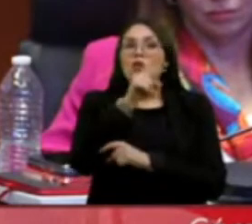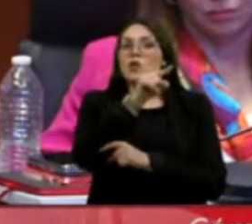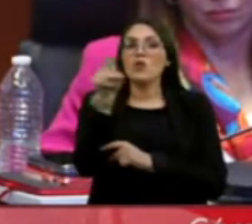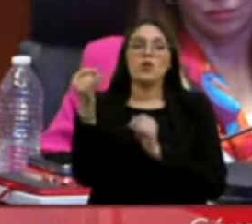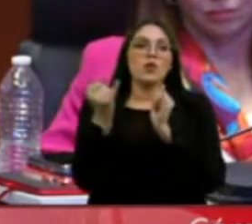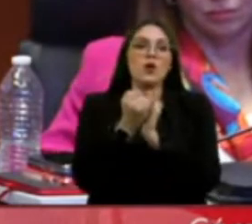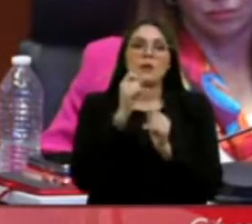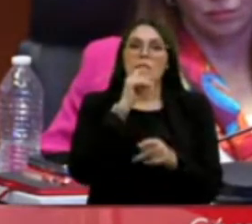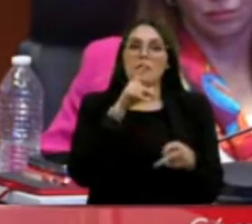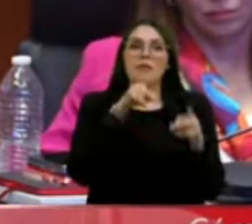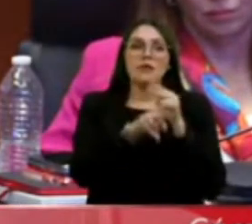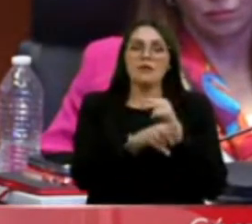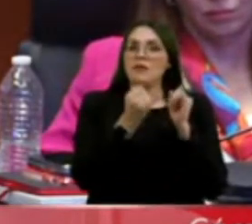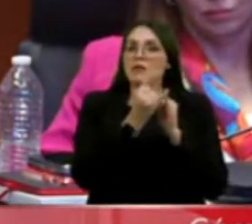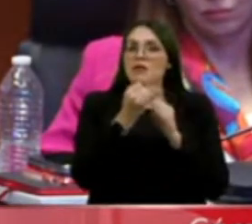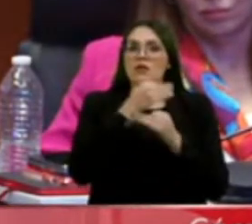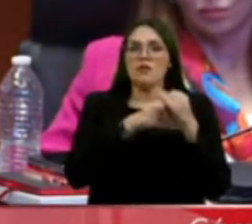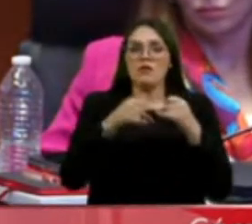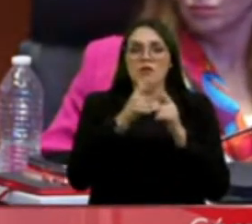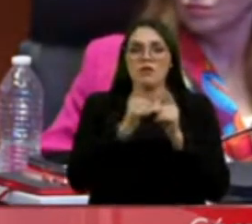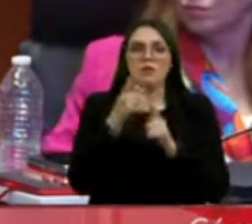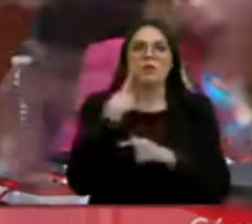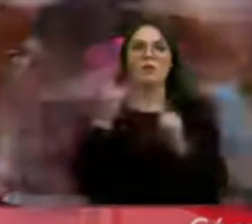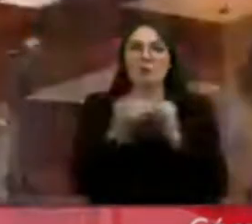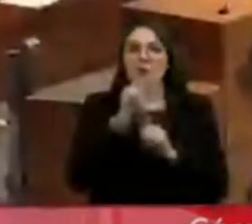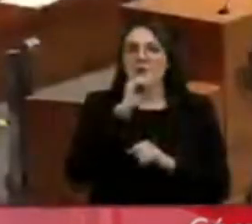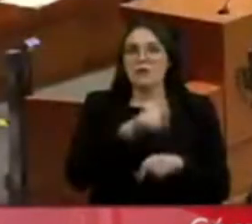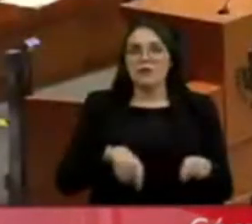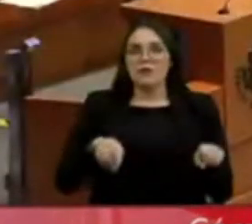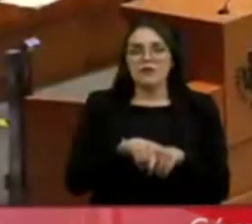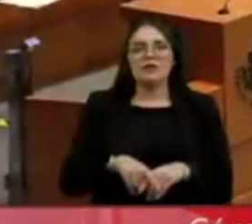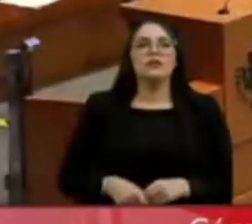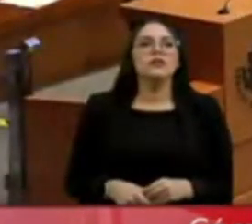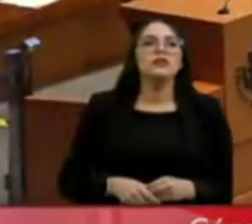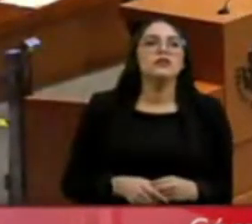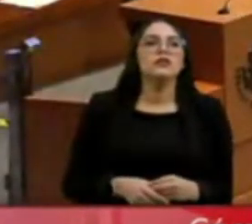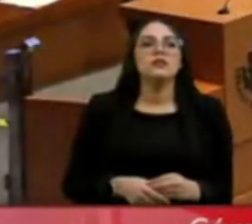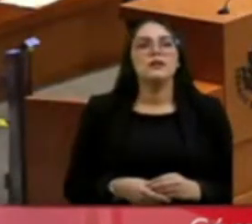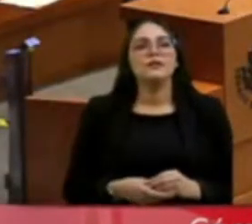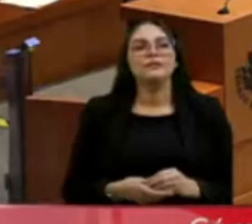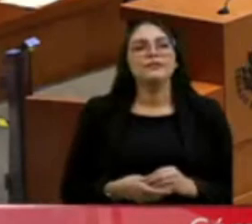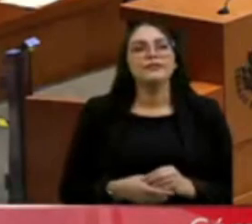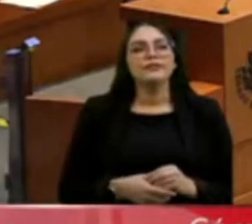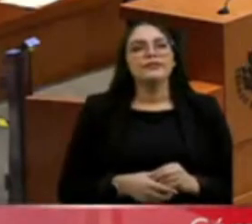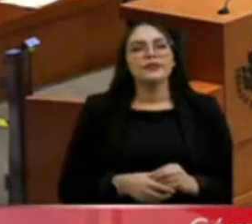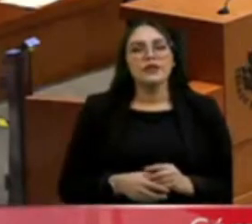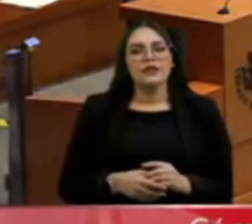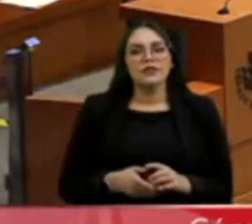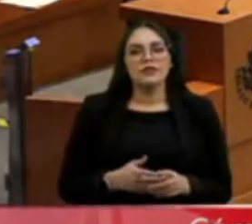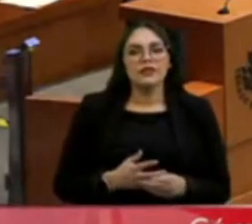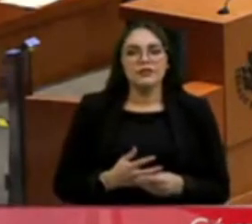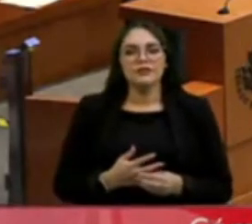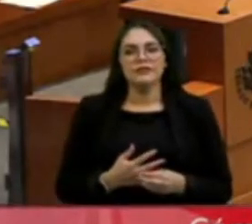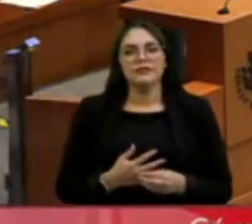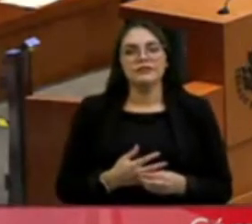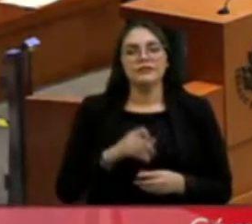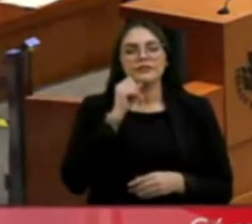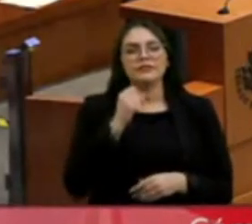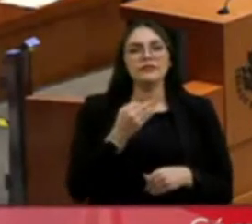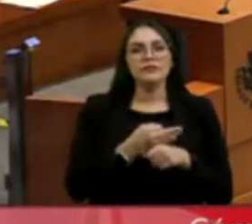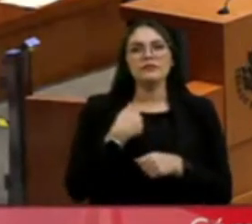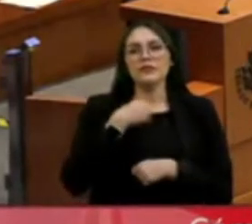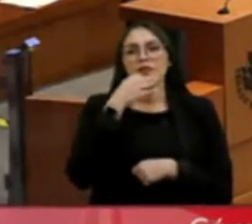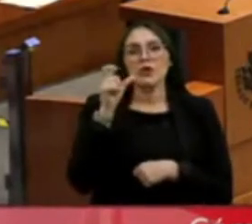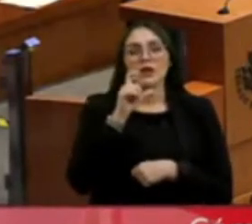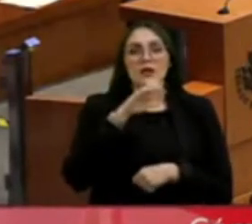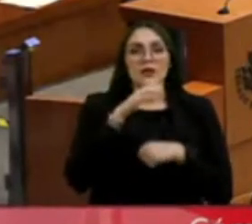la voz a todos los compañeros senadores. Muchas gracias. Bien, senador Riquelme, aunque usted no es mi ayudante para decirme si ya terminó en el